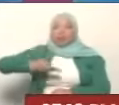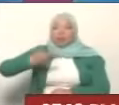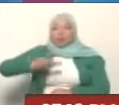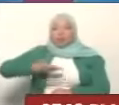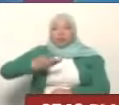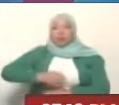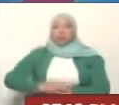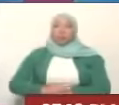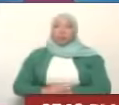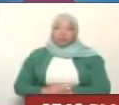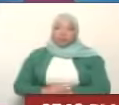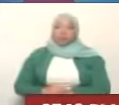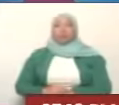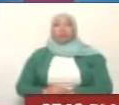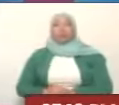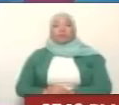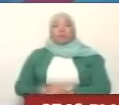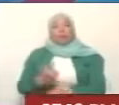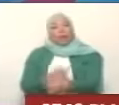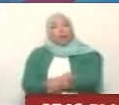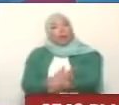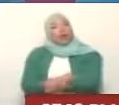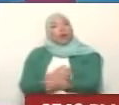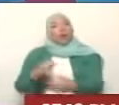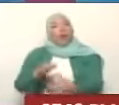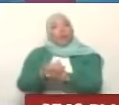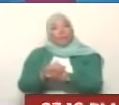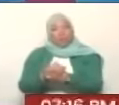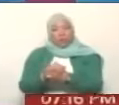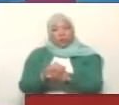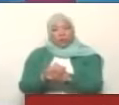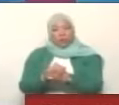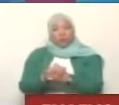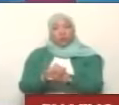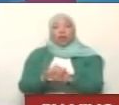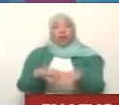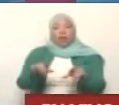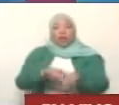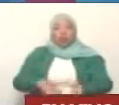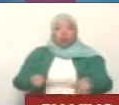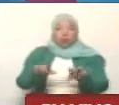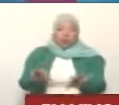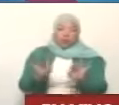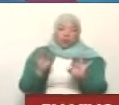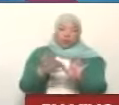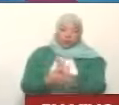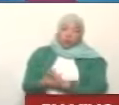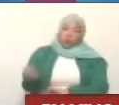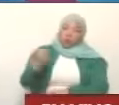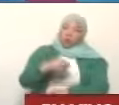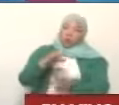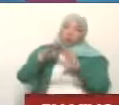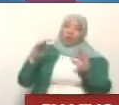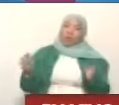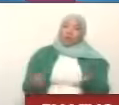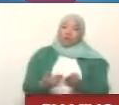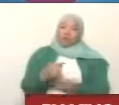estar hermanado con las zonas económicas especiales de mayor auge del